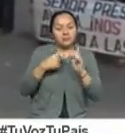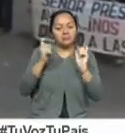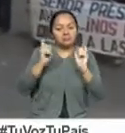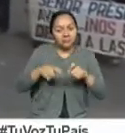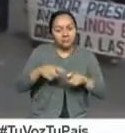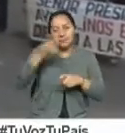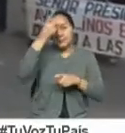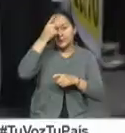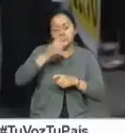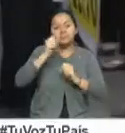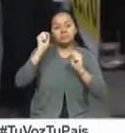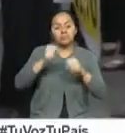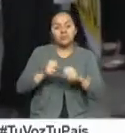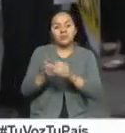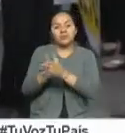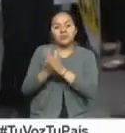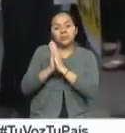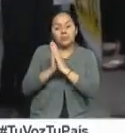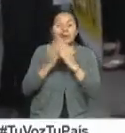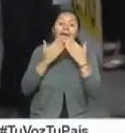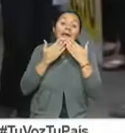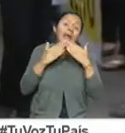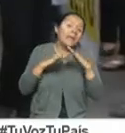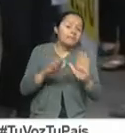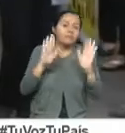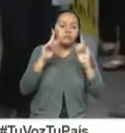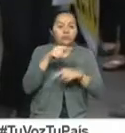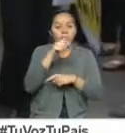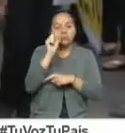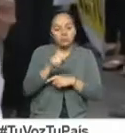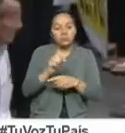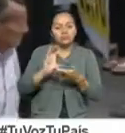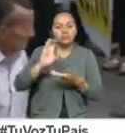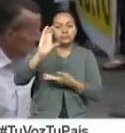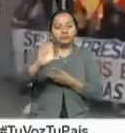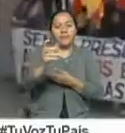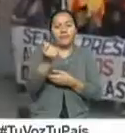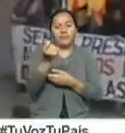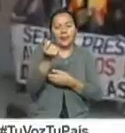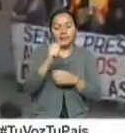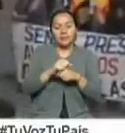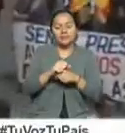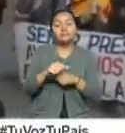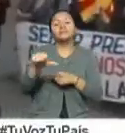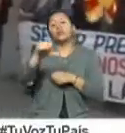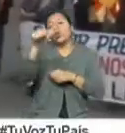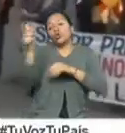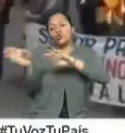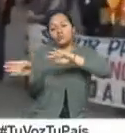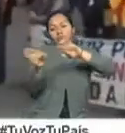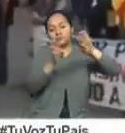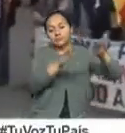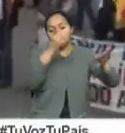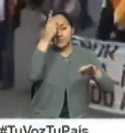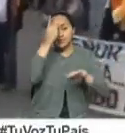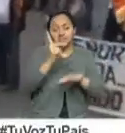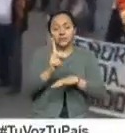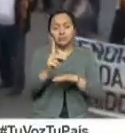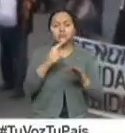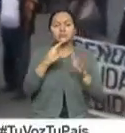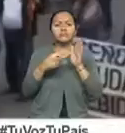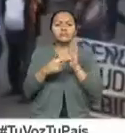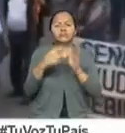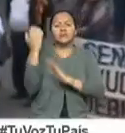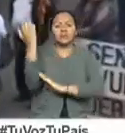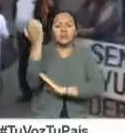decisión y podrá solicitar, si el caso amerita, la asignación de recursos. Otra de las resoluciones fue declarar el estado